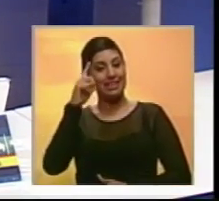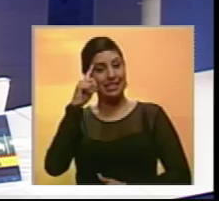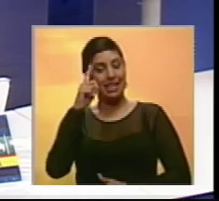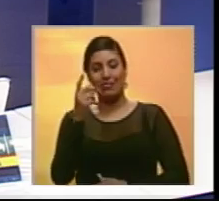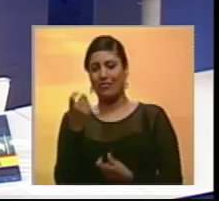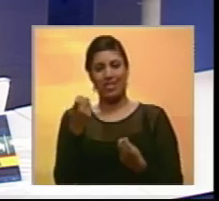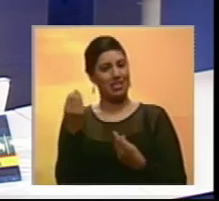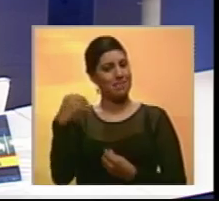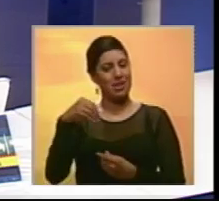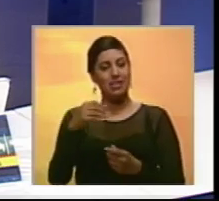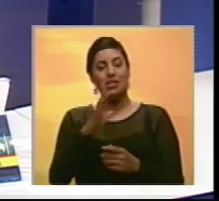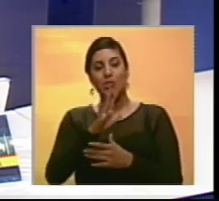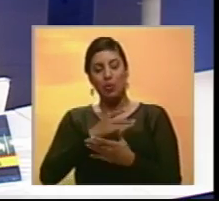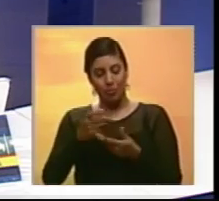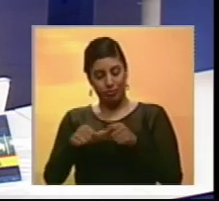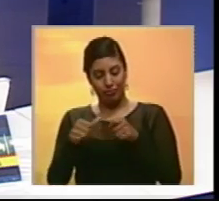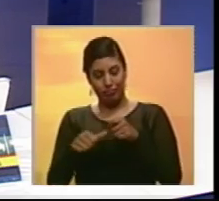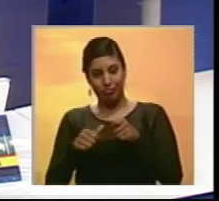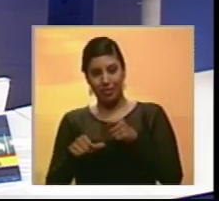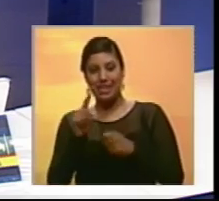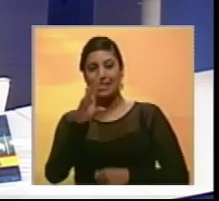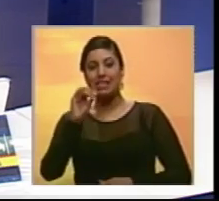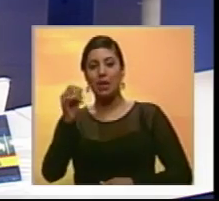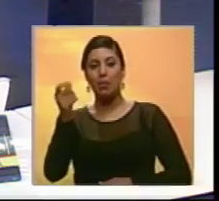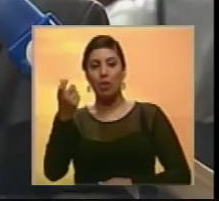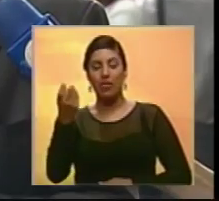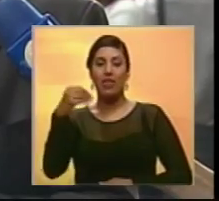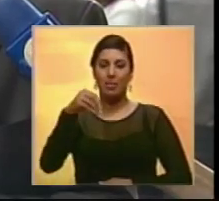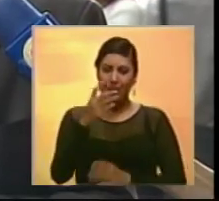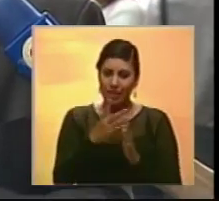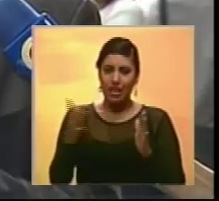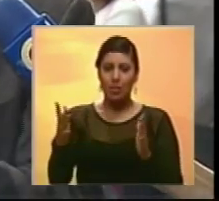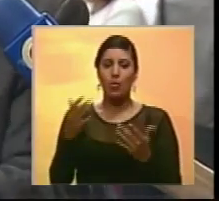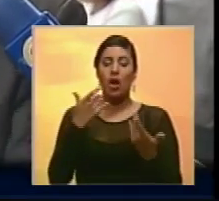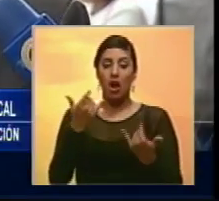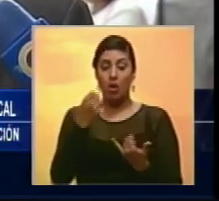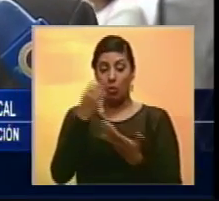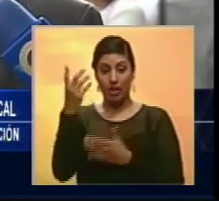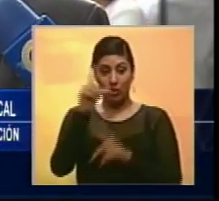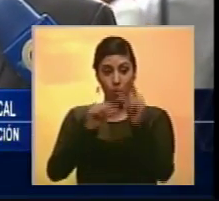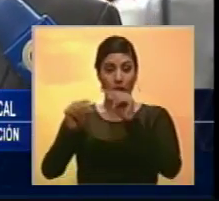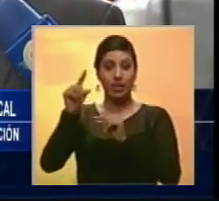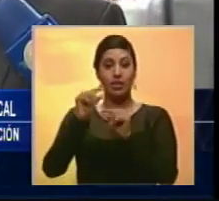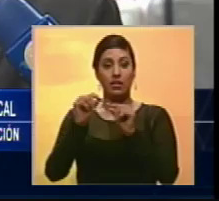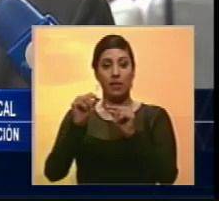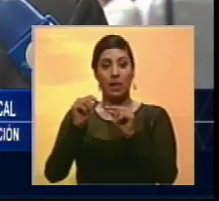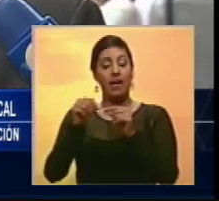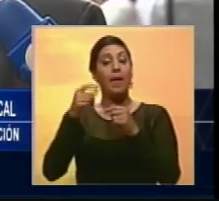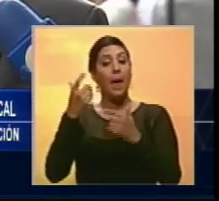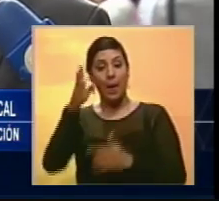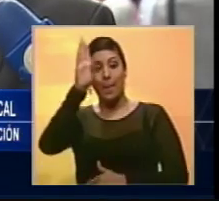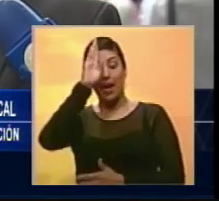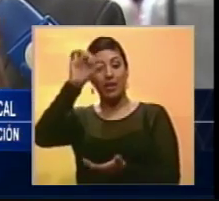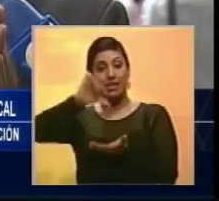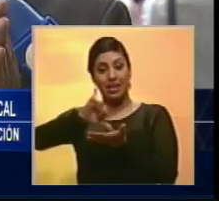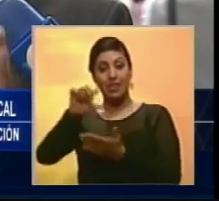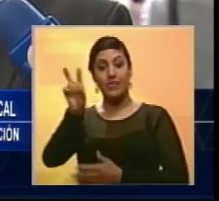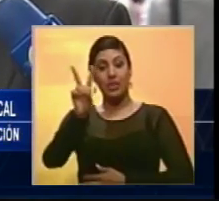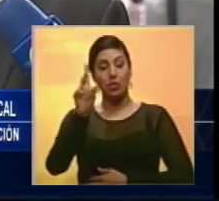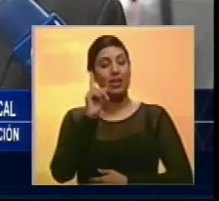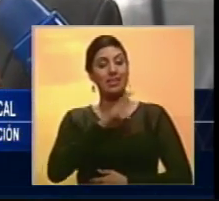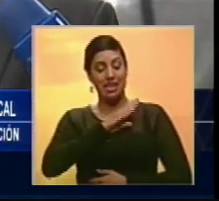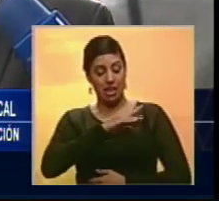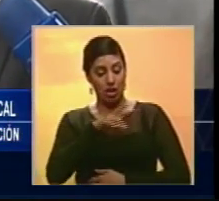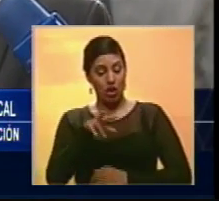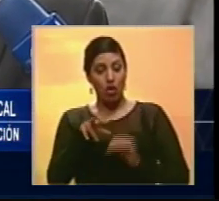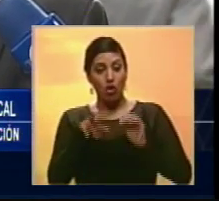es insuficiente para sacar de circulación el billete de 100 bolívares. El parlamentario señaló a través de su cuenta en Twitter que el Banco Central de Venezuela solo